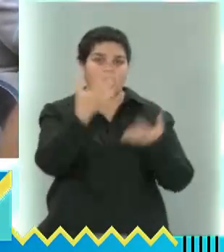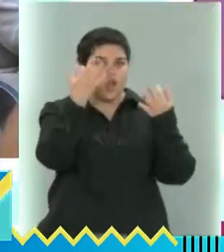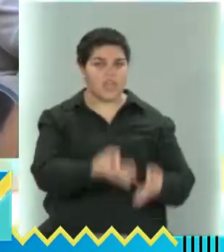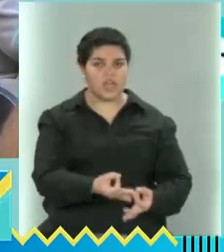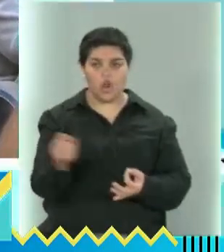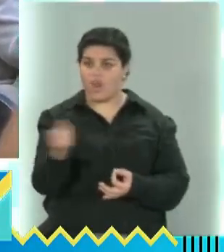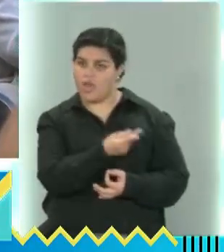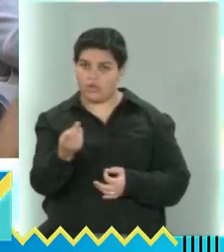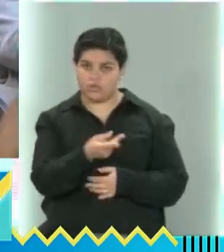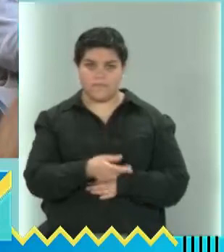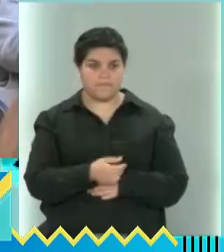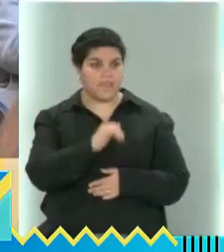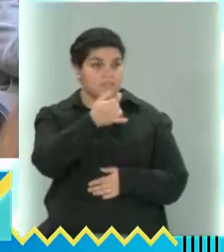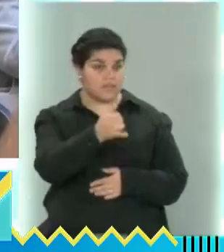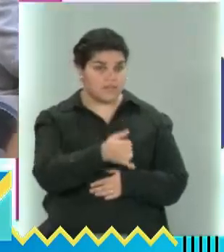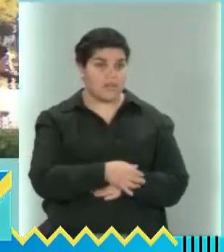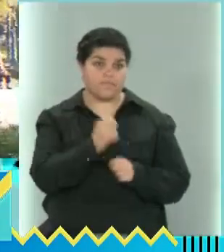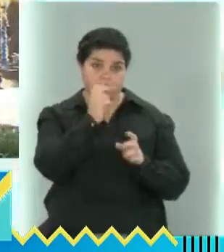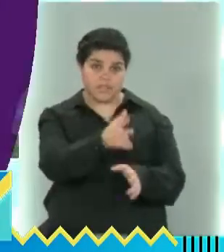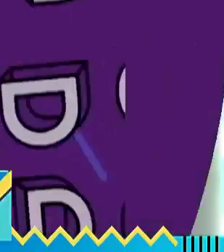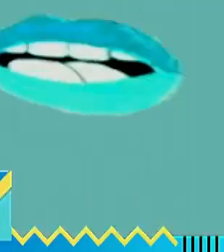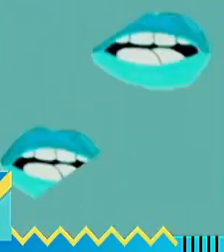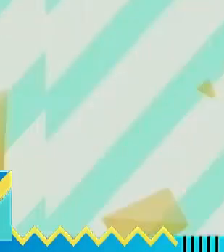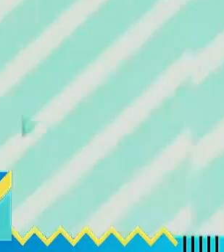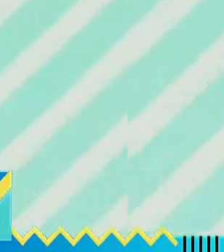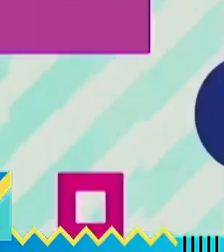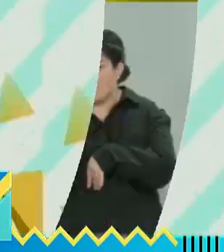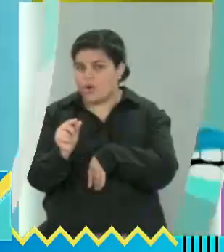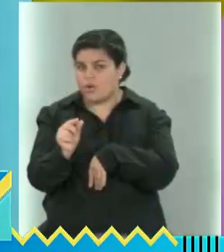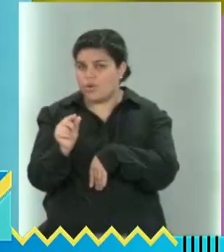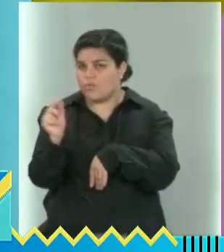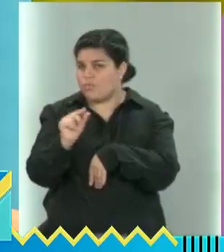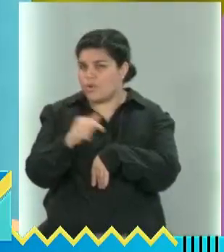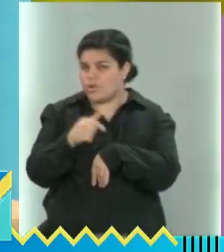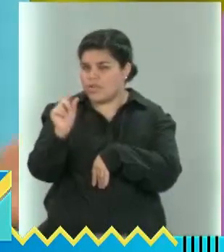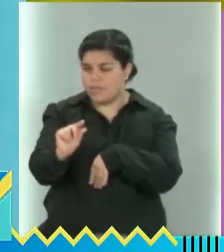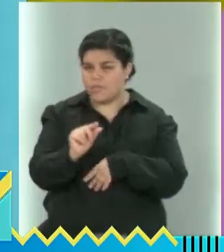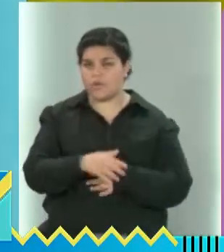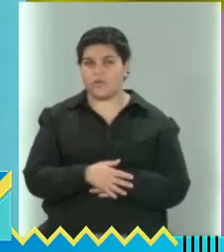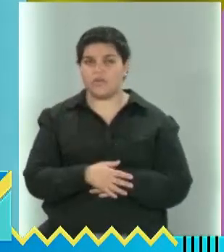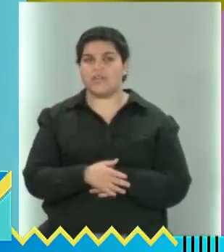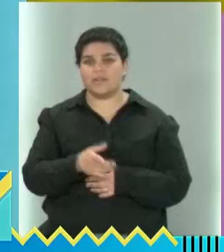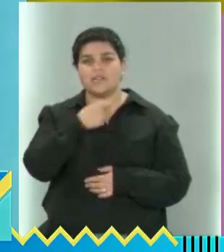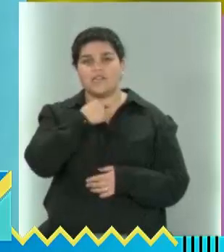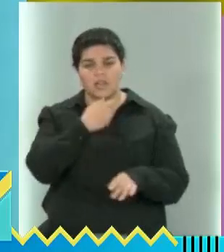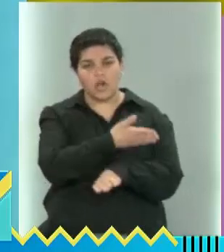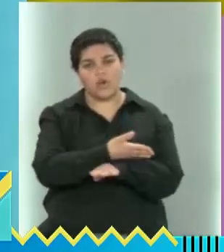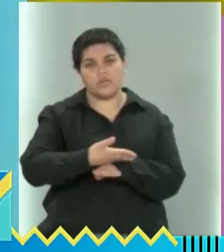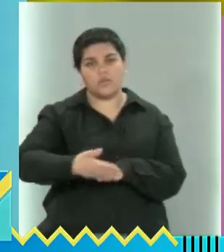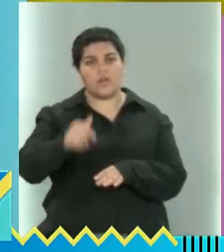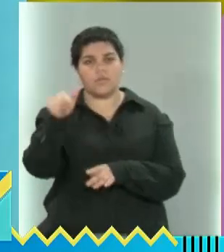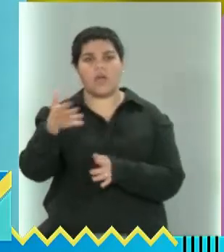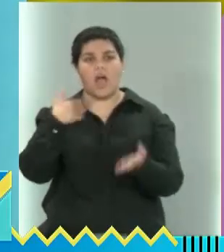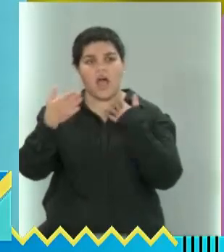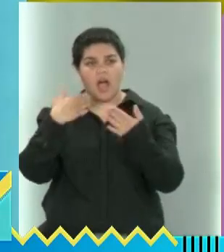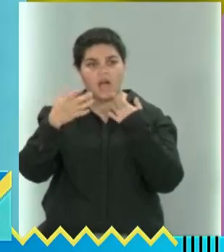Entonces, por eso hablo de esto. Que nos queda muy poco tiempo, la verdad que nos encantaría poder continuar con esto. Es una charla que por